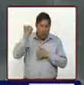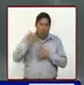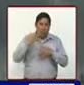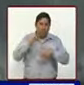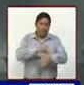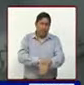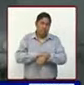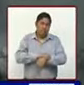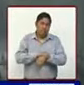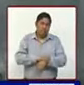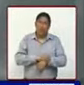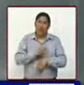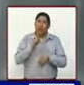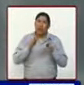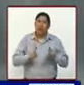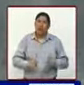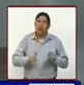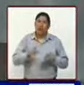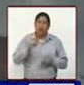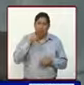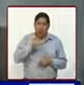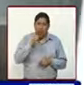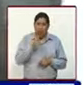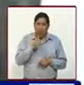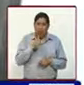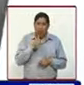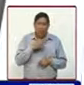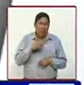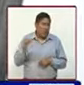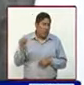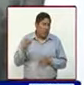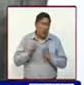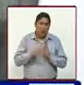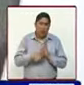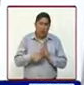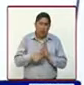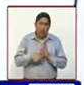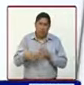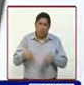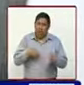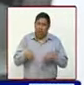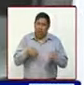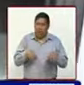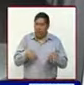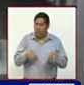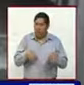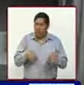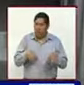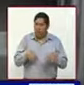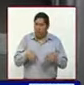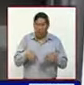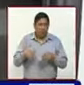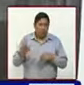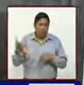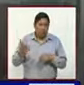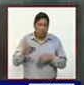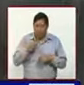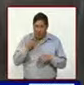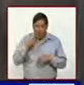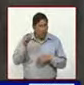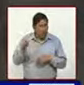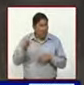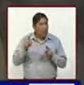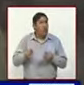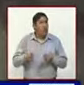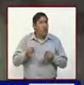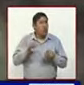la aprehensión de una persona de sexo femenino, la misma que luego de la audiencia de medidas cautelares, la autoridad jurisdiccional determinó que esta